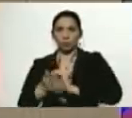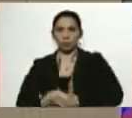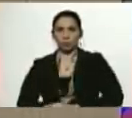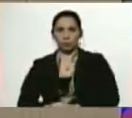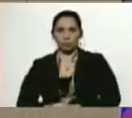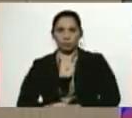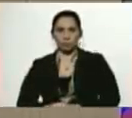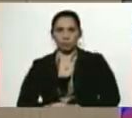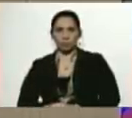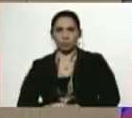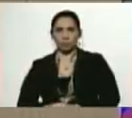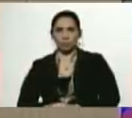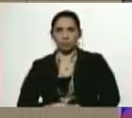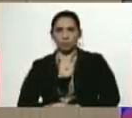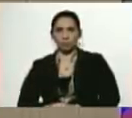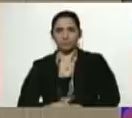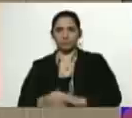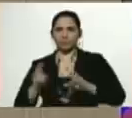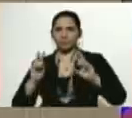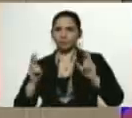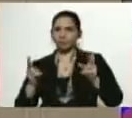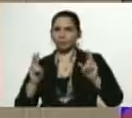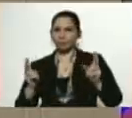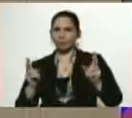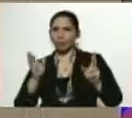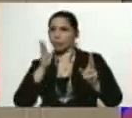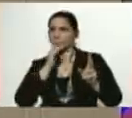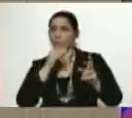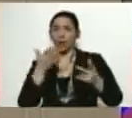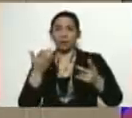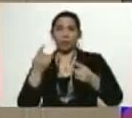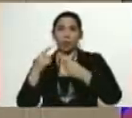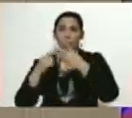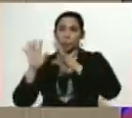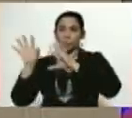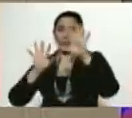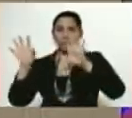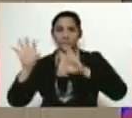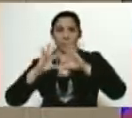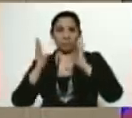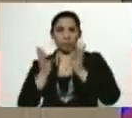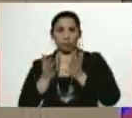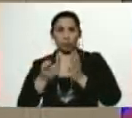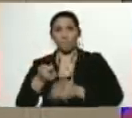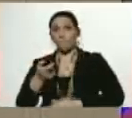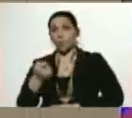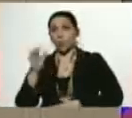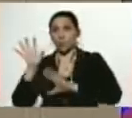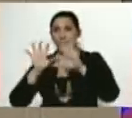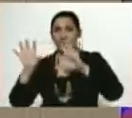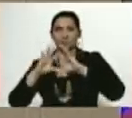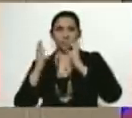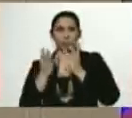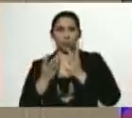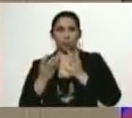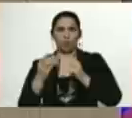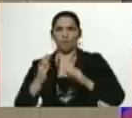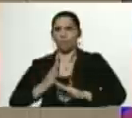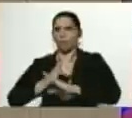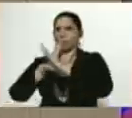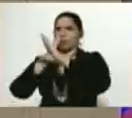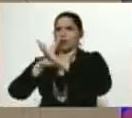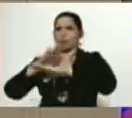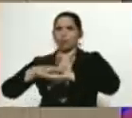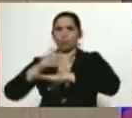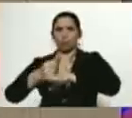en un contexto que no tienen otros países. Pocos países del mundo están tan bloqueados por parte del